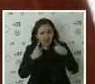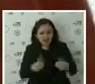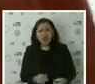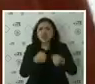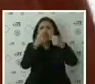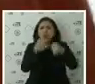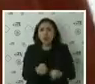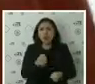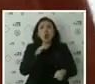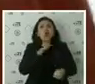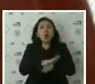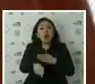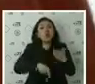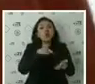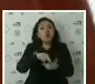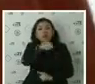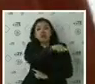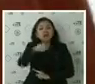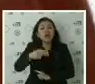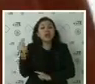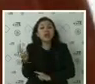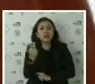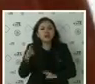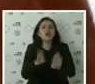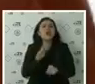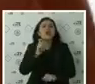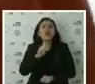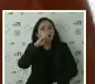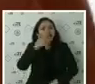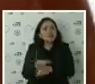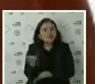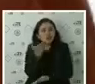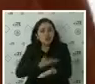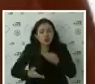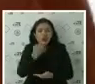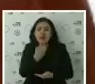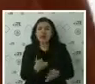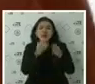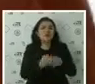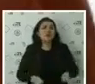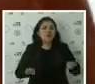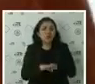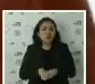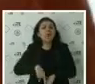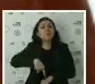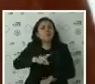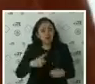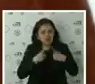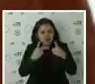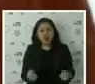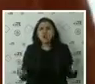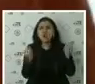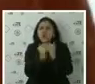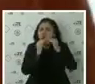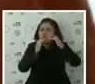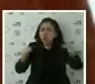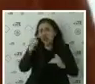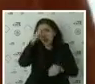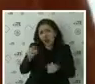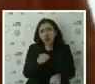garantizando, según el espacio, porque ya lo decían bien, la corresponsabilidad, derechos fundamentales, pero sobre todo brindar igualdad de